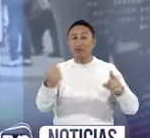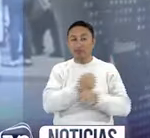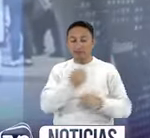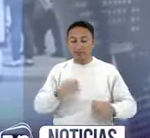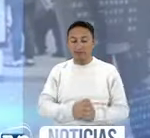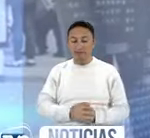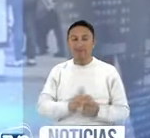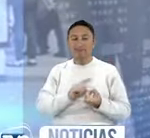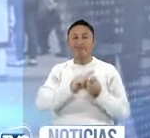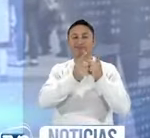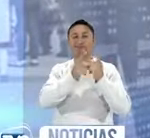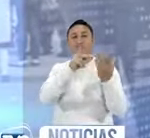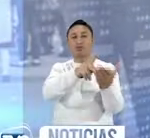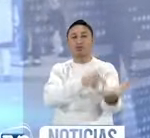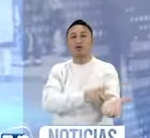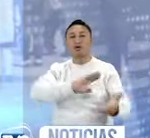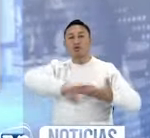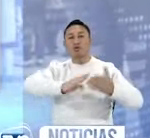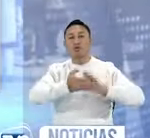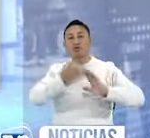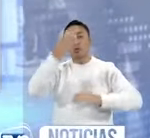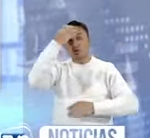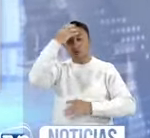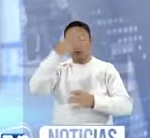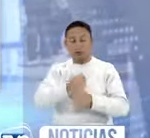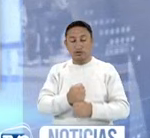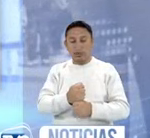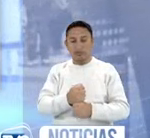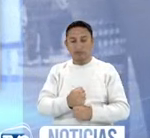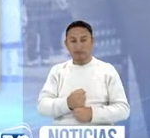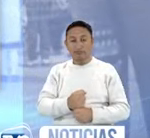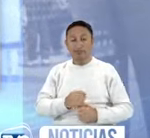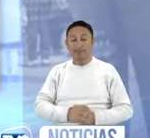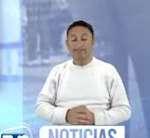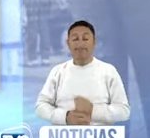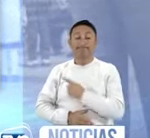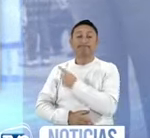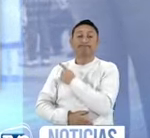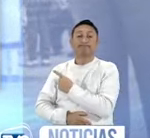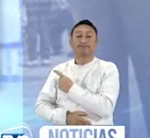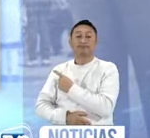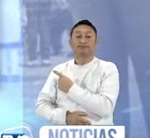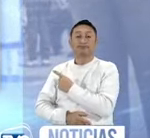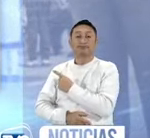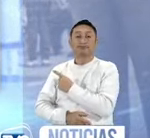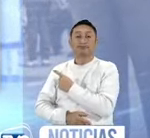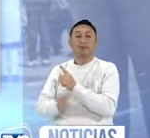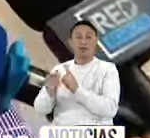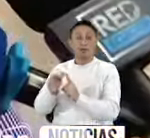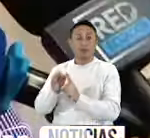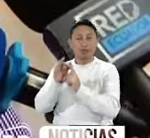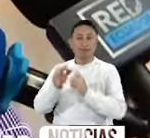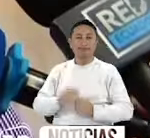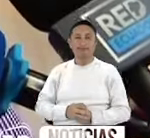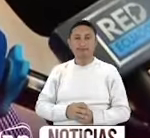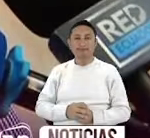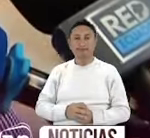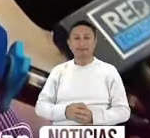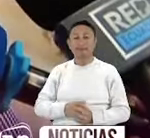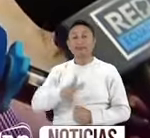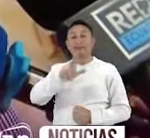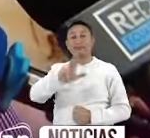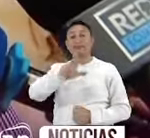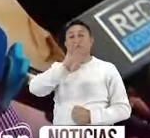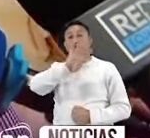de comunidades educativas seguras con 357 establecimientos priorizados. En principio son 357 y esto